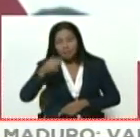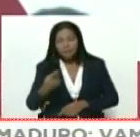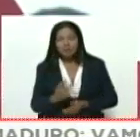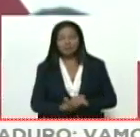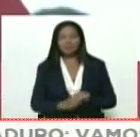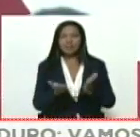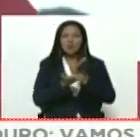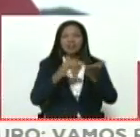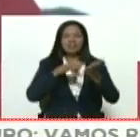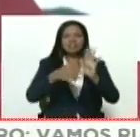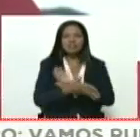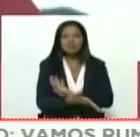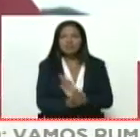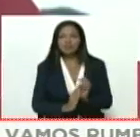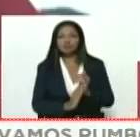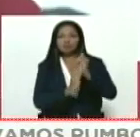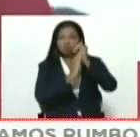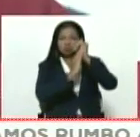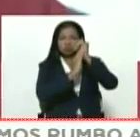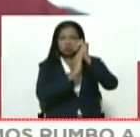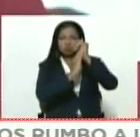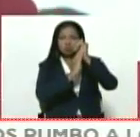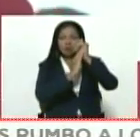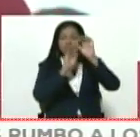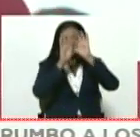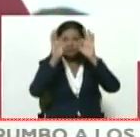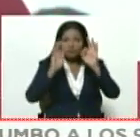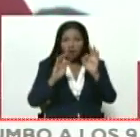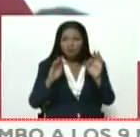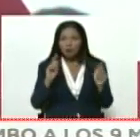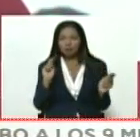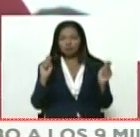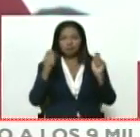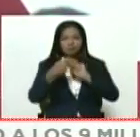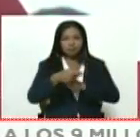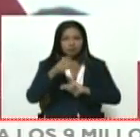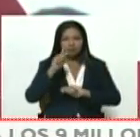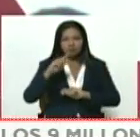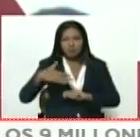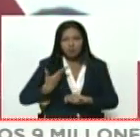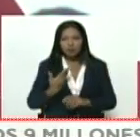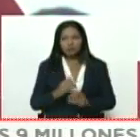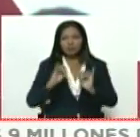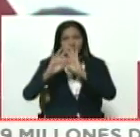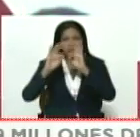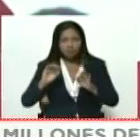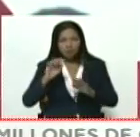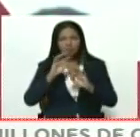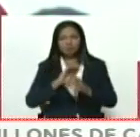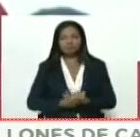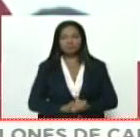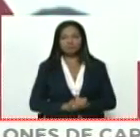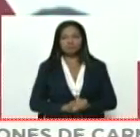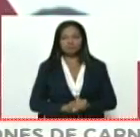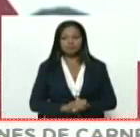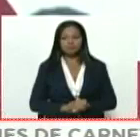presidente, la cantera de cuadros, de manera transversal, donde usted,